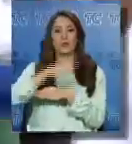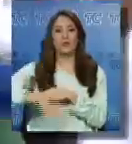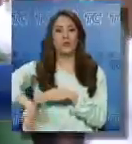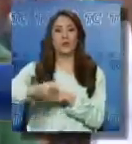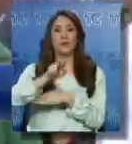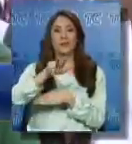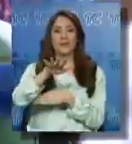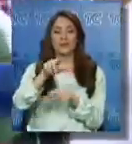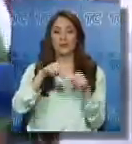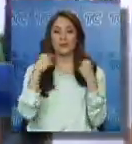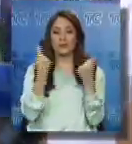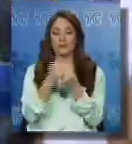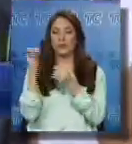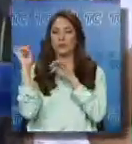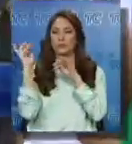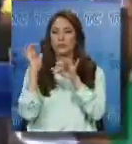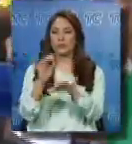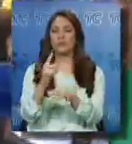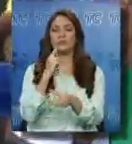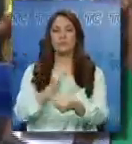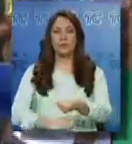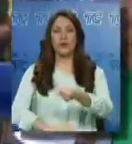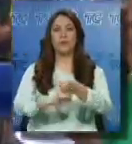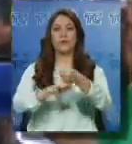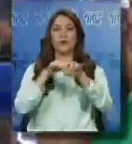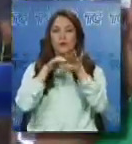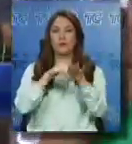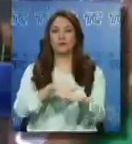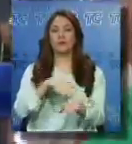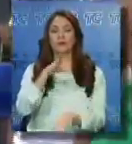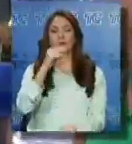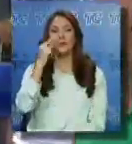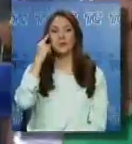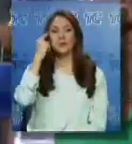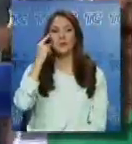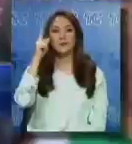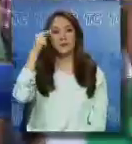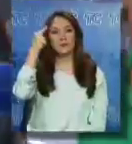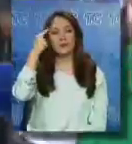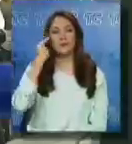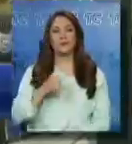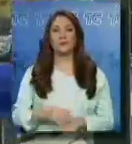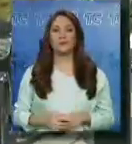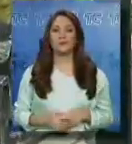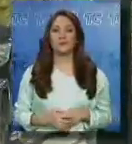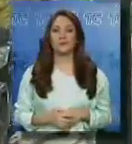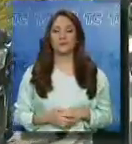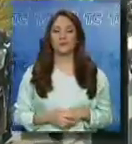35 se concentraron para exteriorizar su respaldo a la gestión gubernamental.